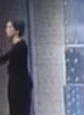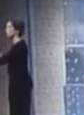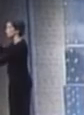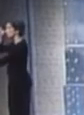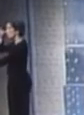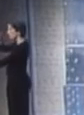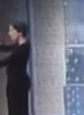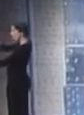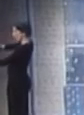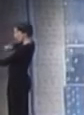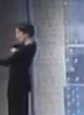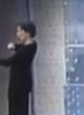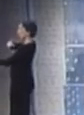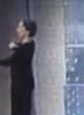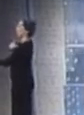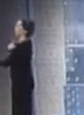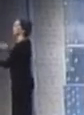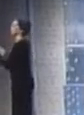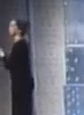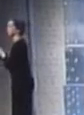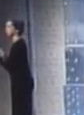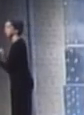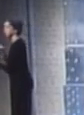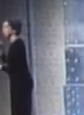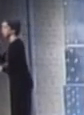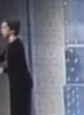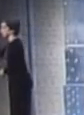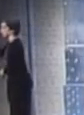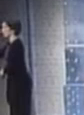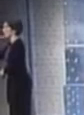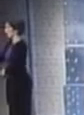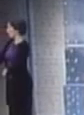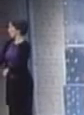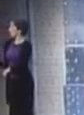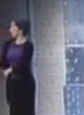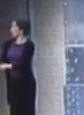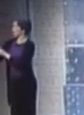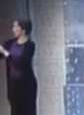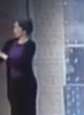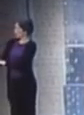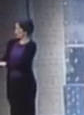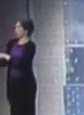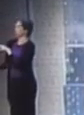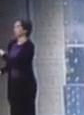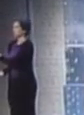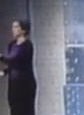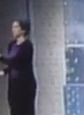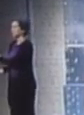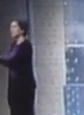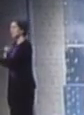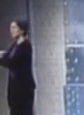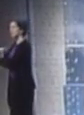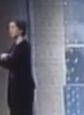y yo me intereso, porque es algo que estamos hablando como pares, tú y yo, y me hace sentido,